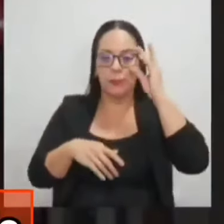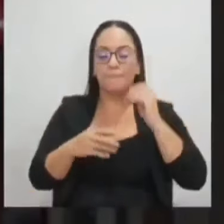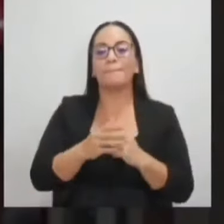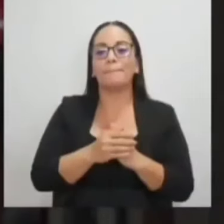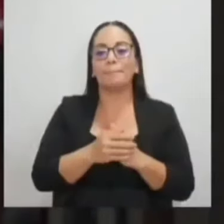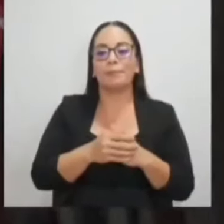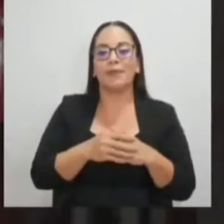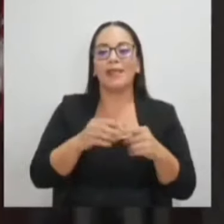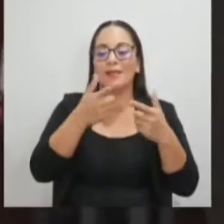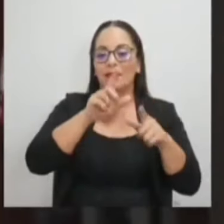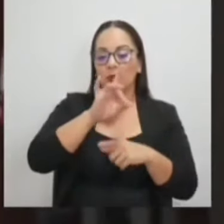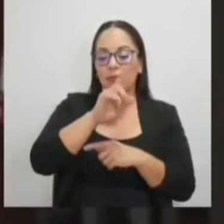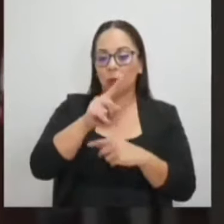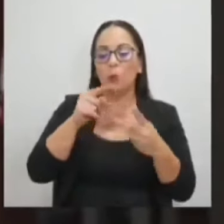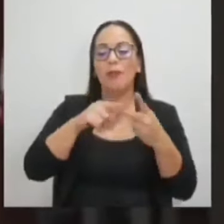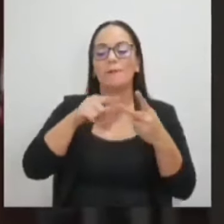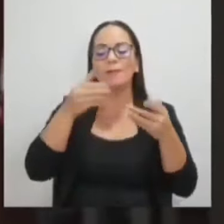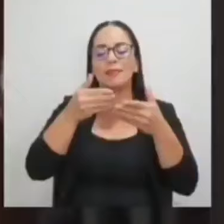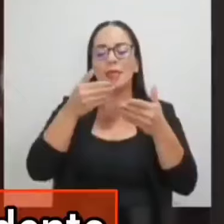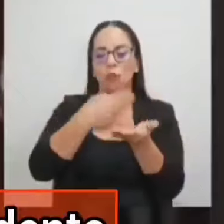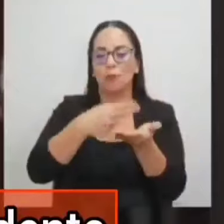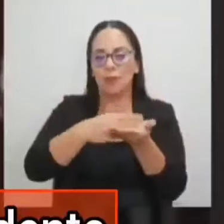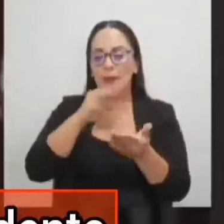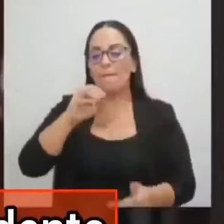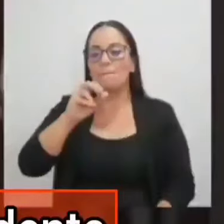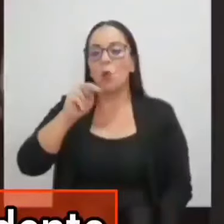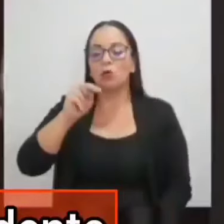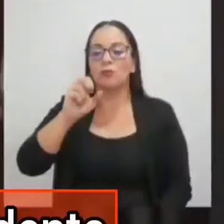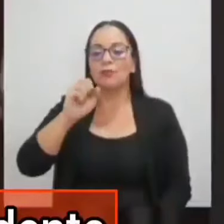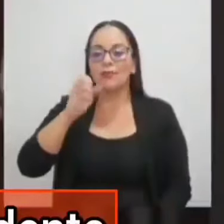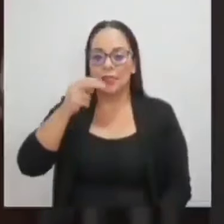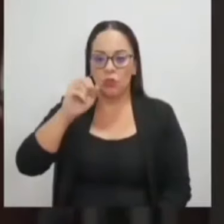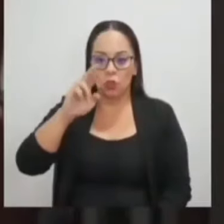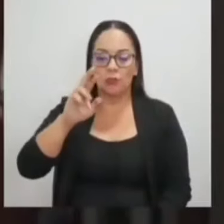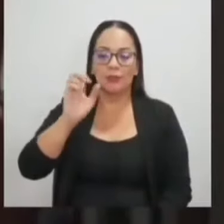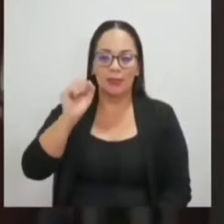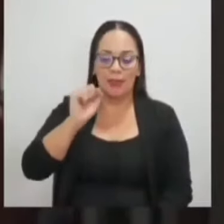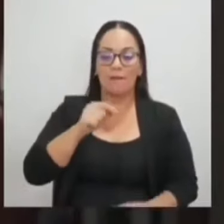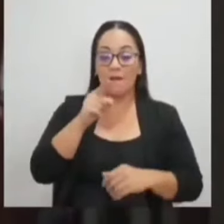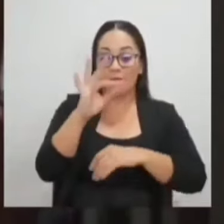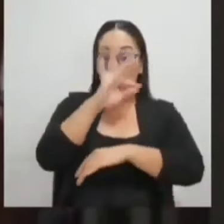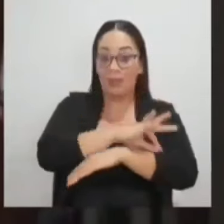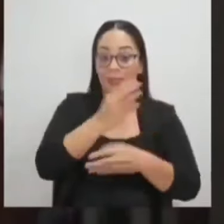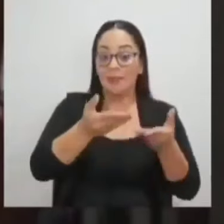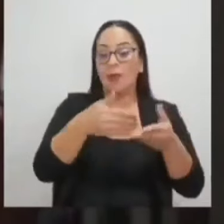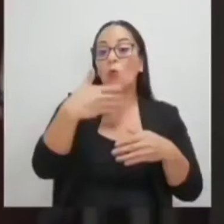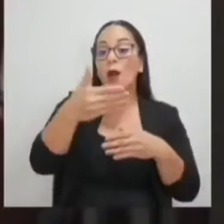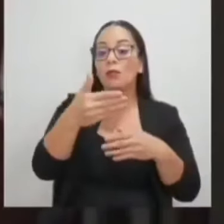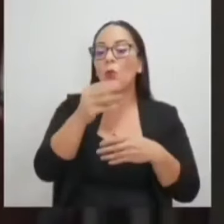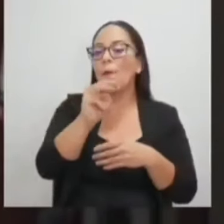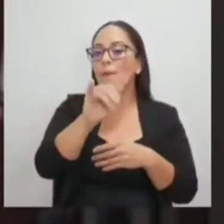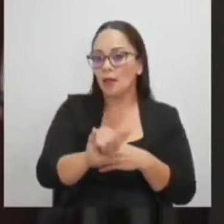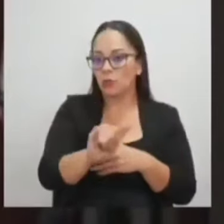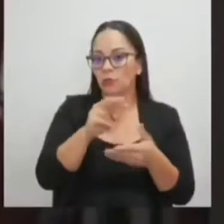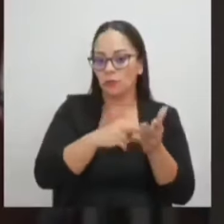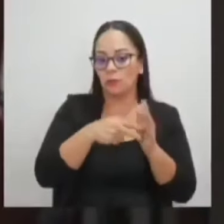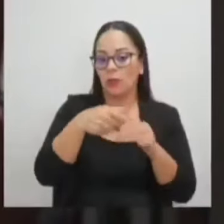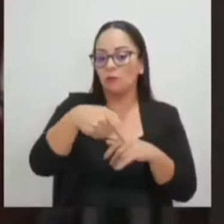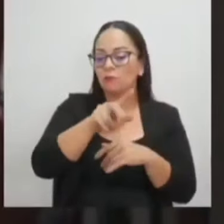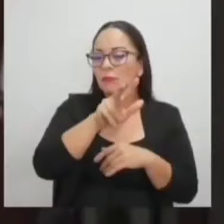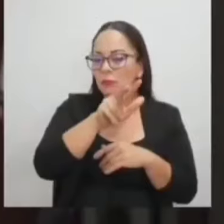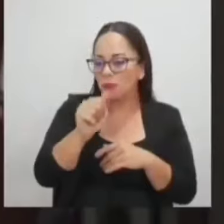Sanabria. Esta importante obra tiene como fecha de entrega, señor presidente, el mes de mayo. Estamos a 3 meses, por ahí un poquito